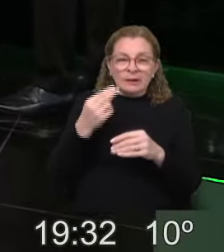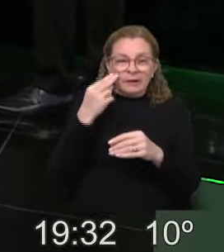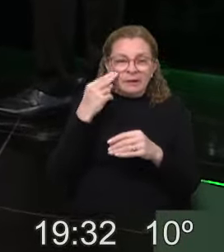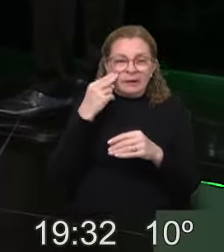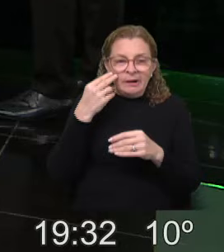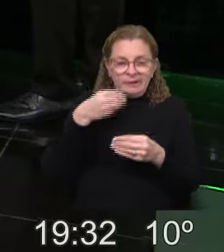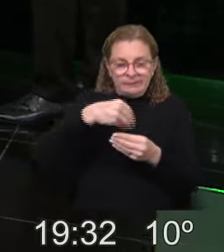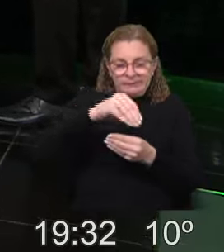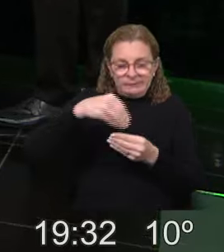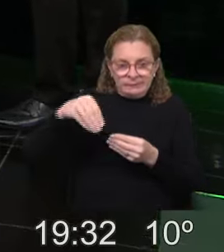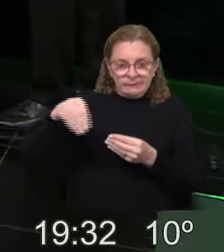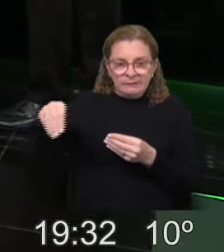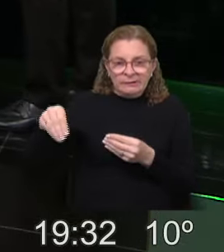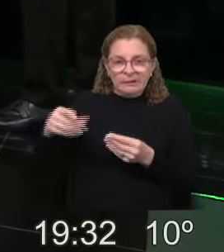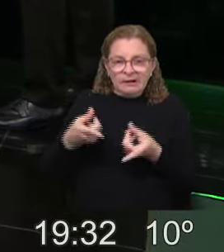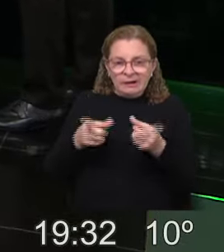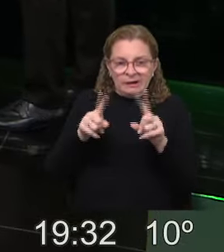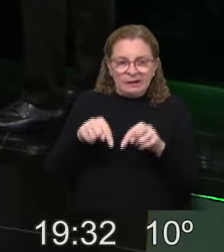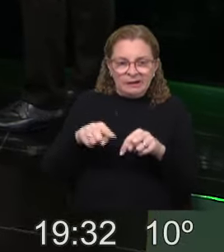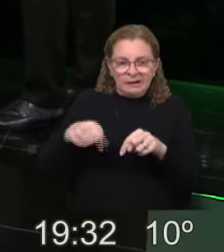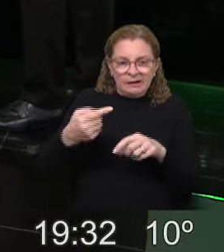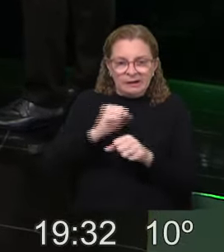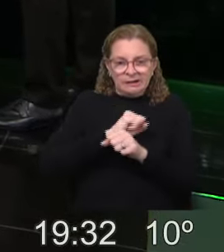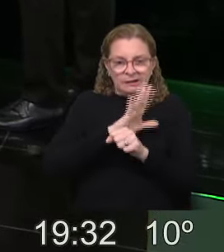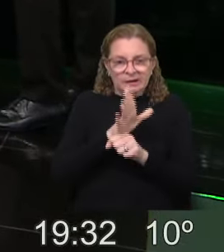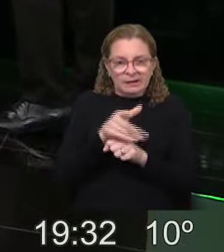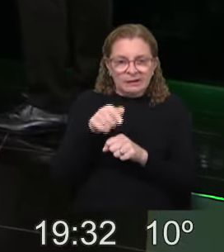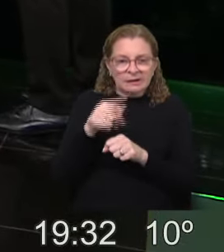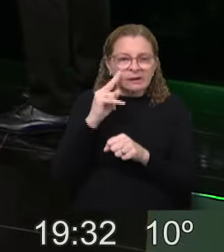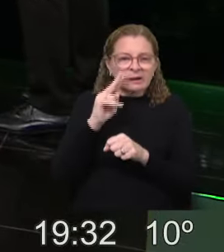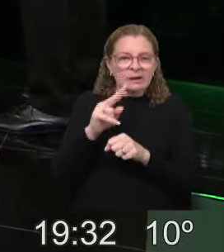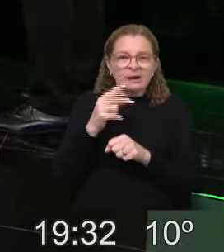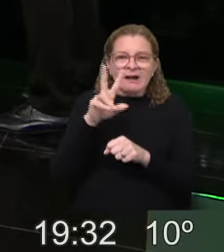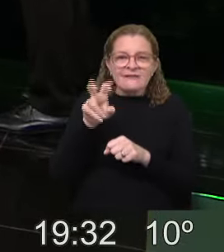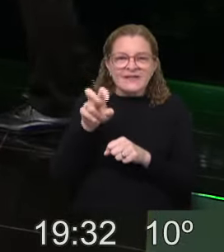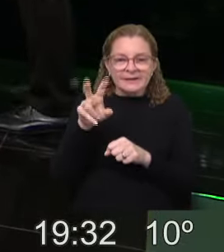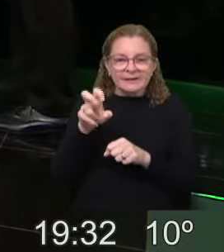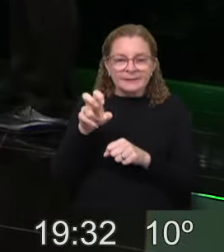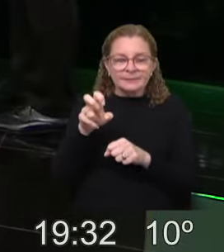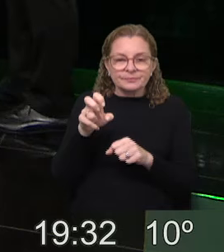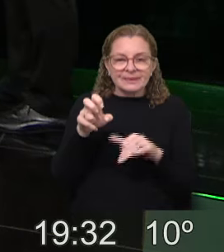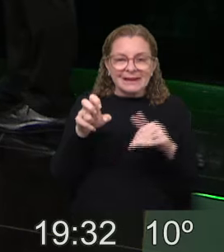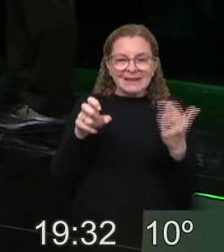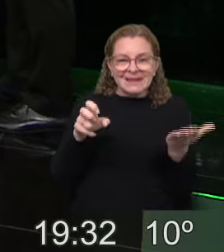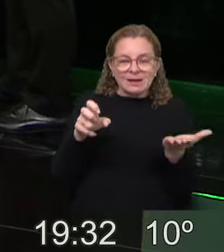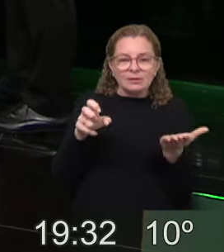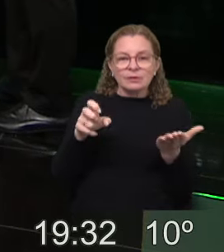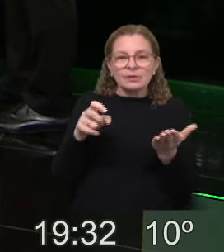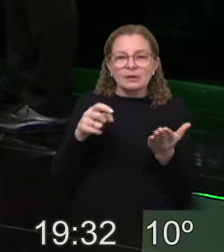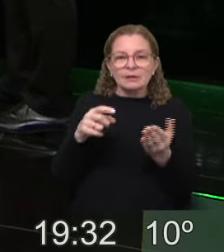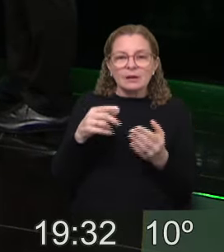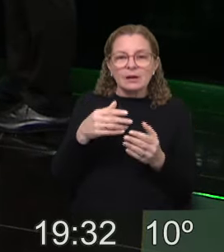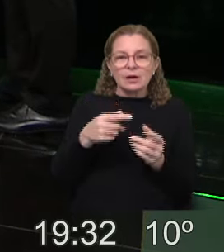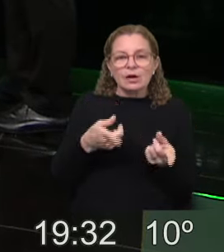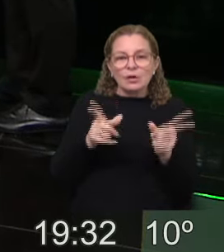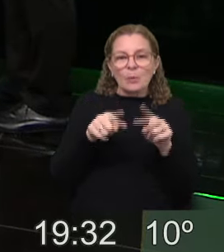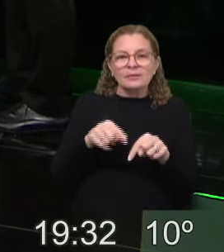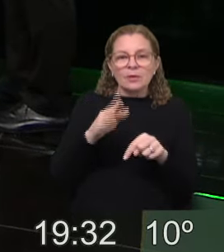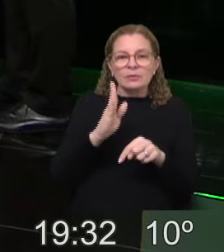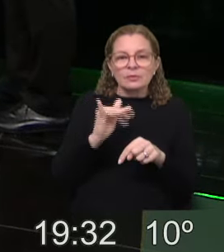distributivo de la recuperación post pandémica entonces acá tenemos en verde en el eje izquierdo es la recuperación del pib sí es es